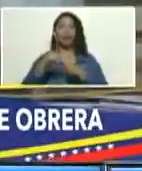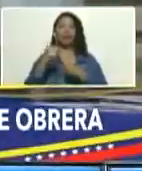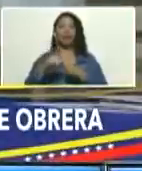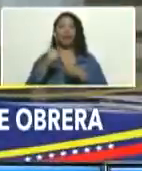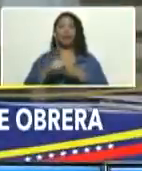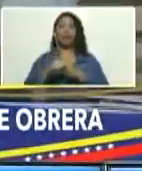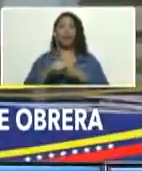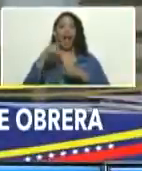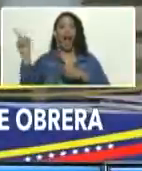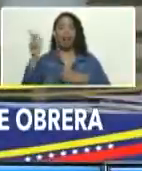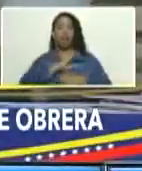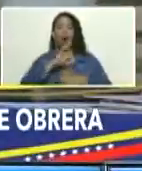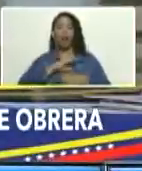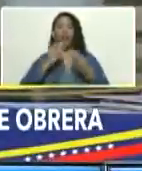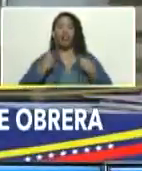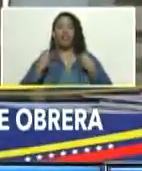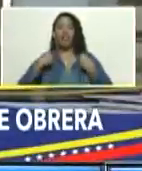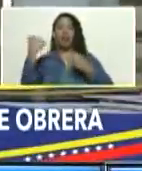Cabima.